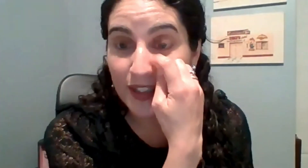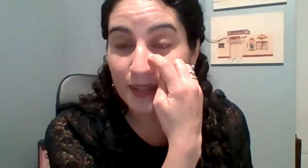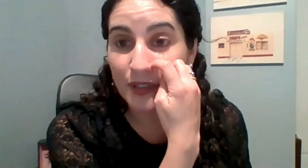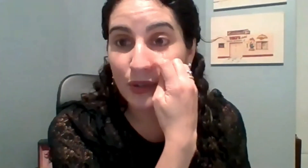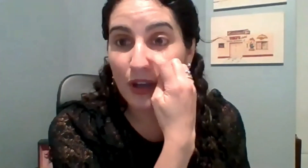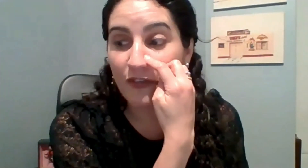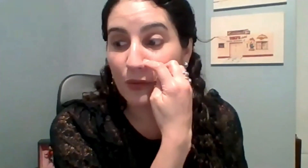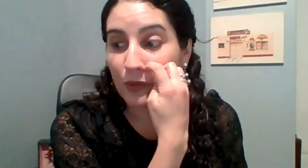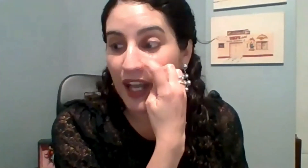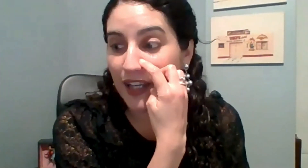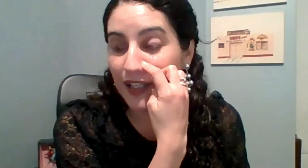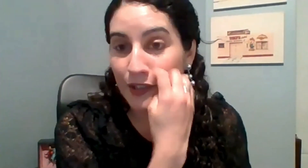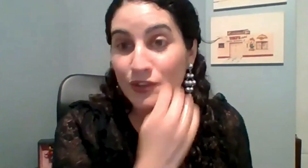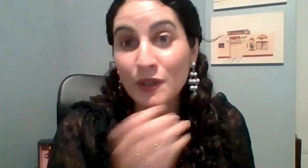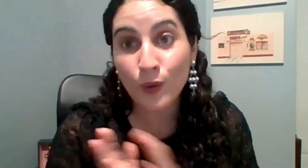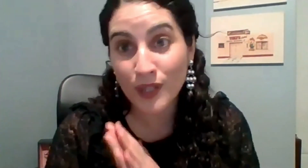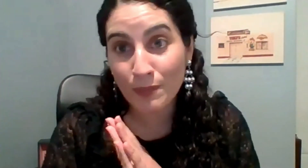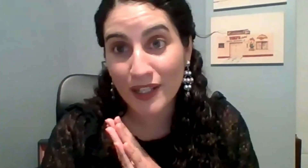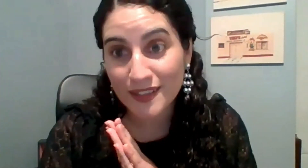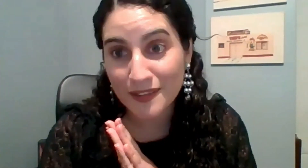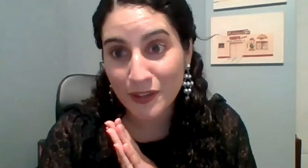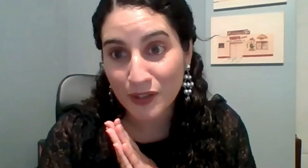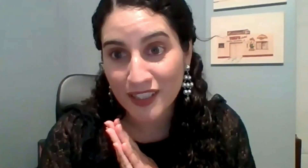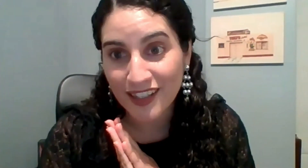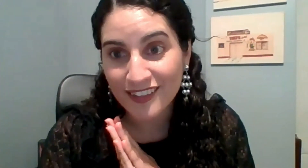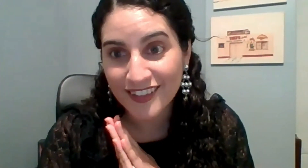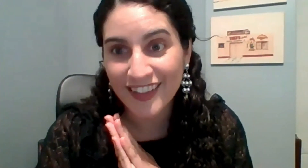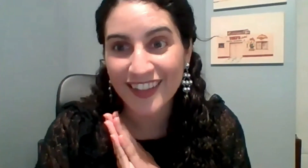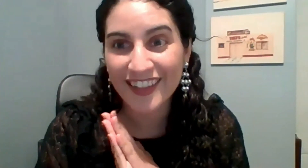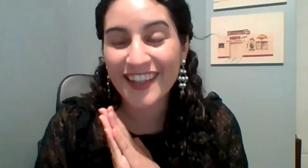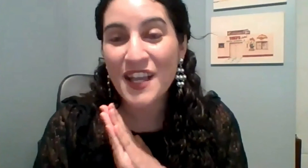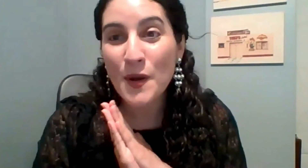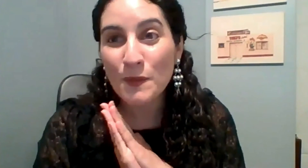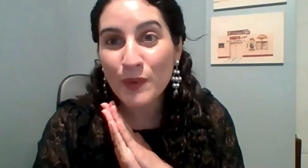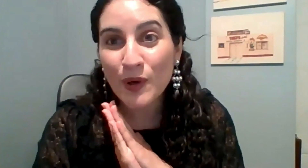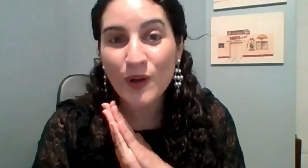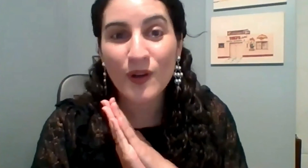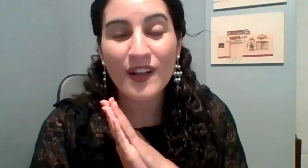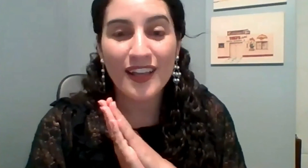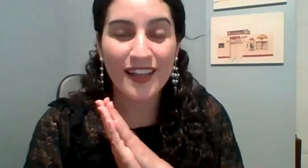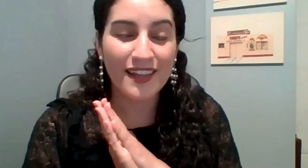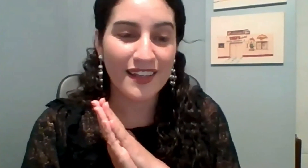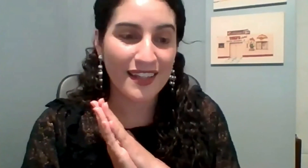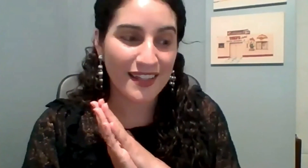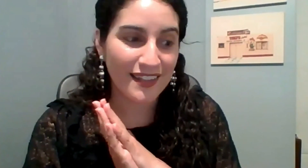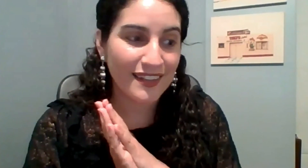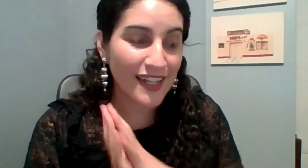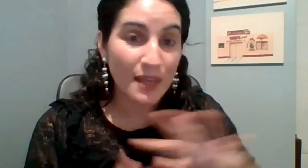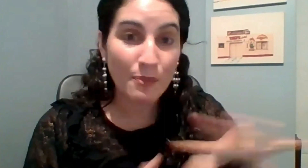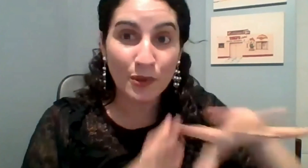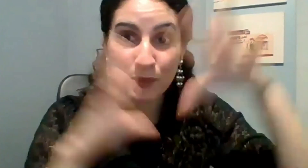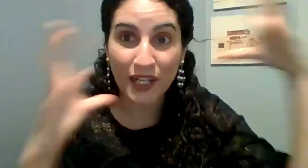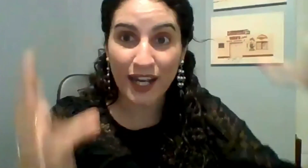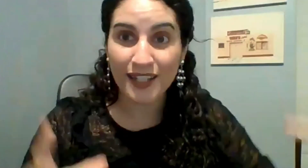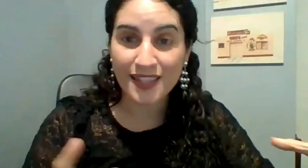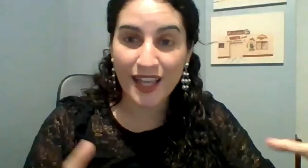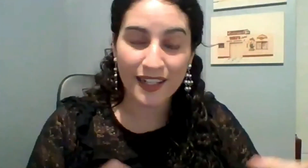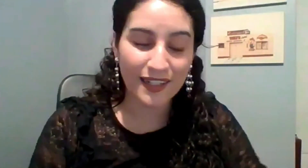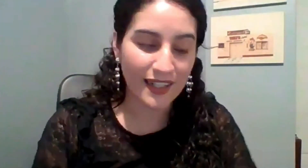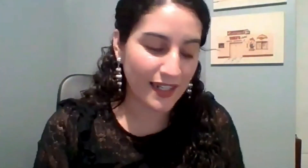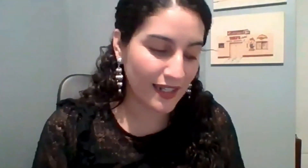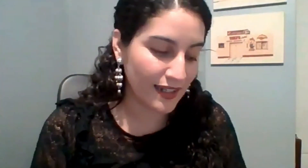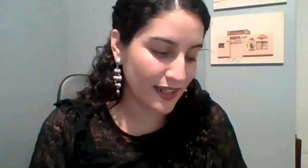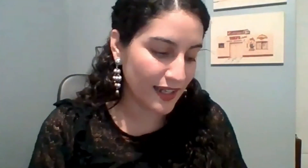yo les invito a formularla. Yo tengo una para ti, Verónica. Un poco, gracias por